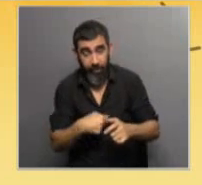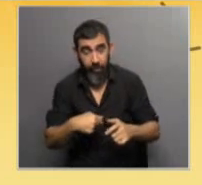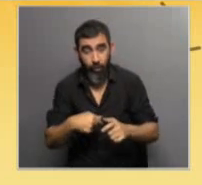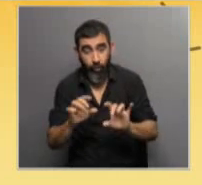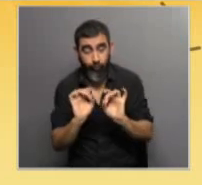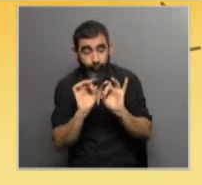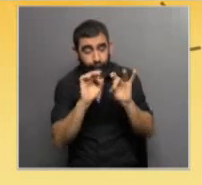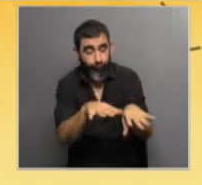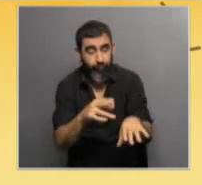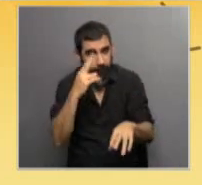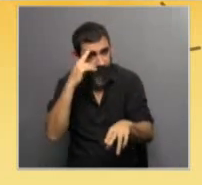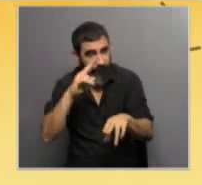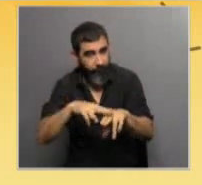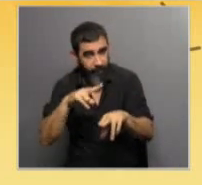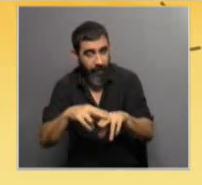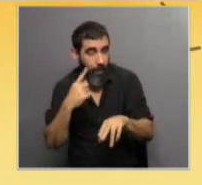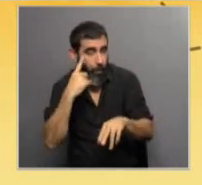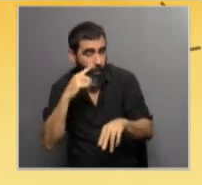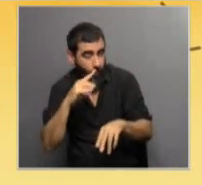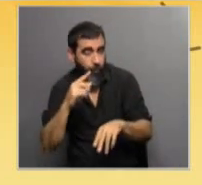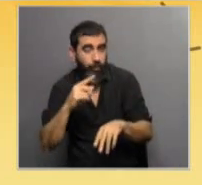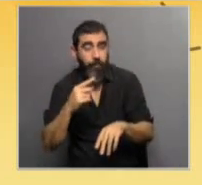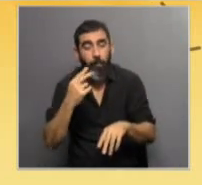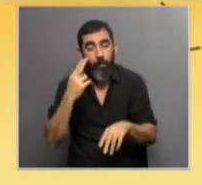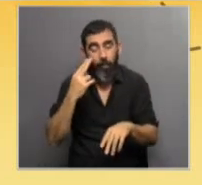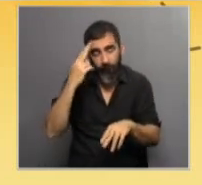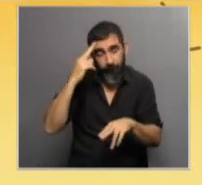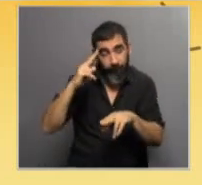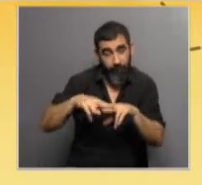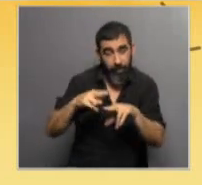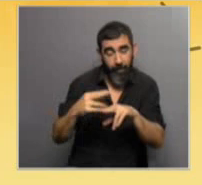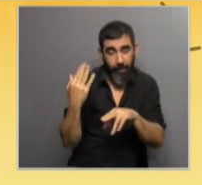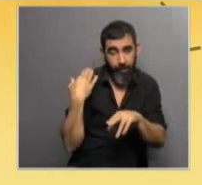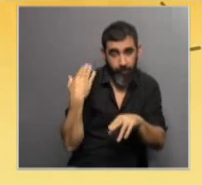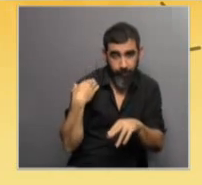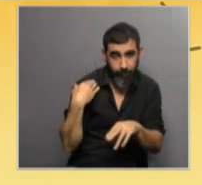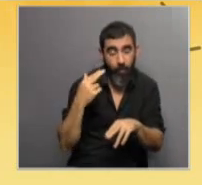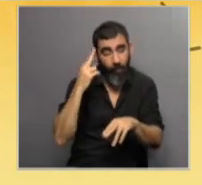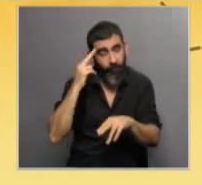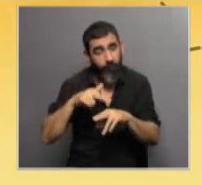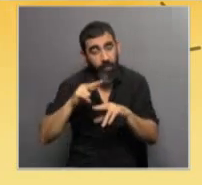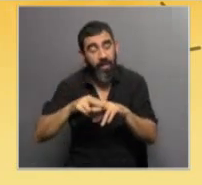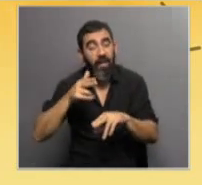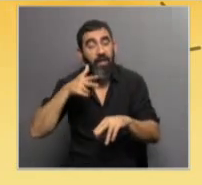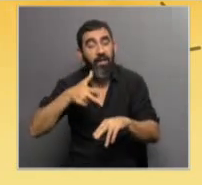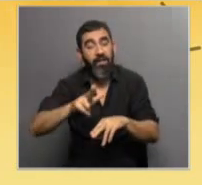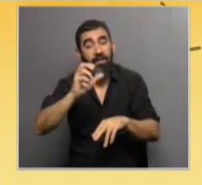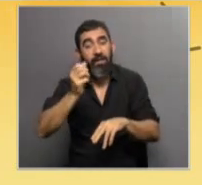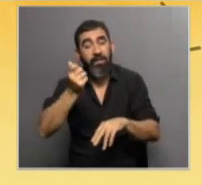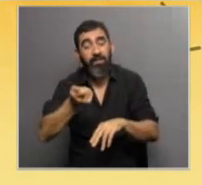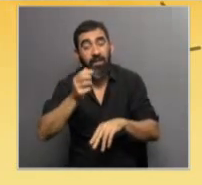para estudiar determinadas enfermedades como la toxoplasmosis la salmonela y la enfermedad de chagas y bueno y